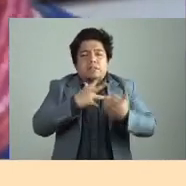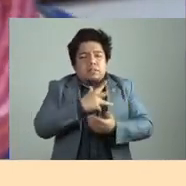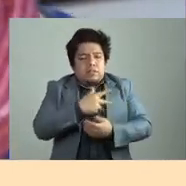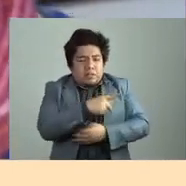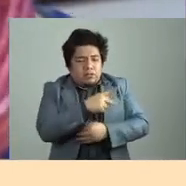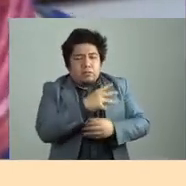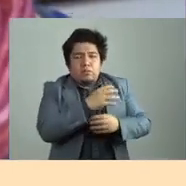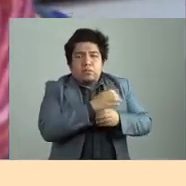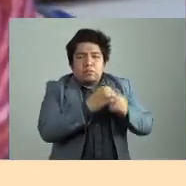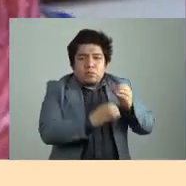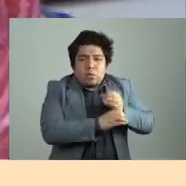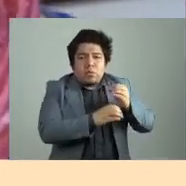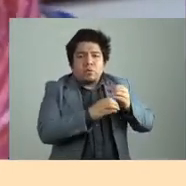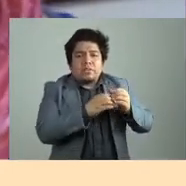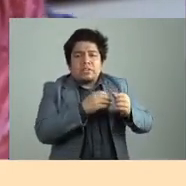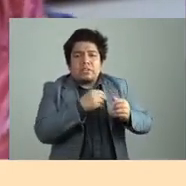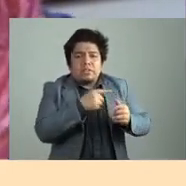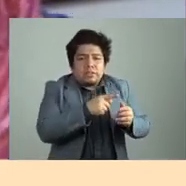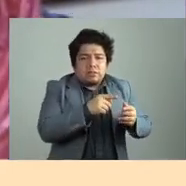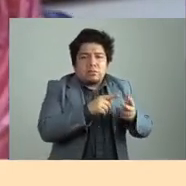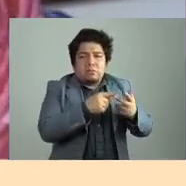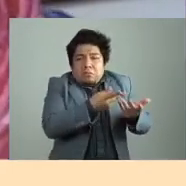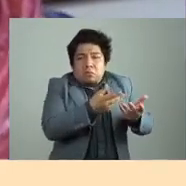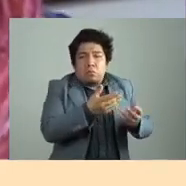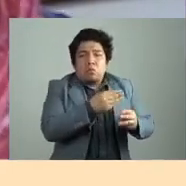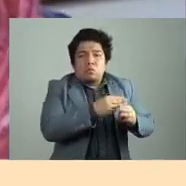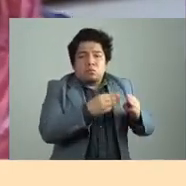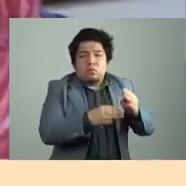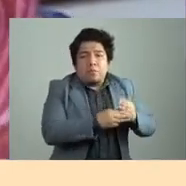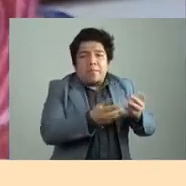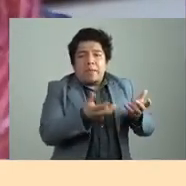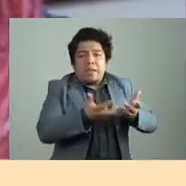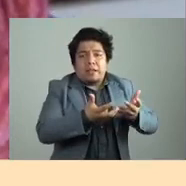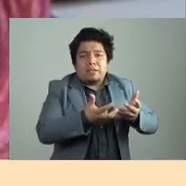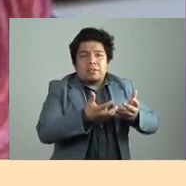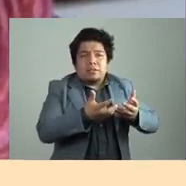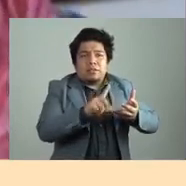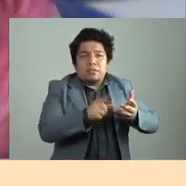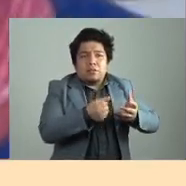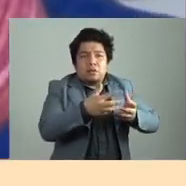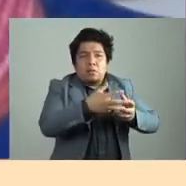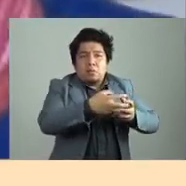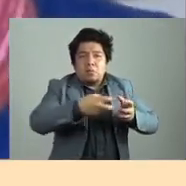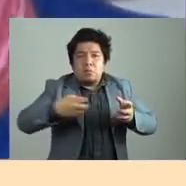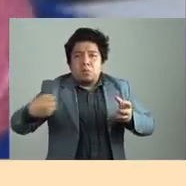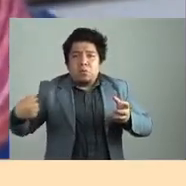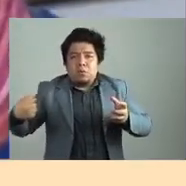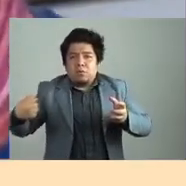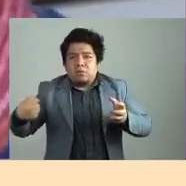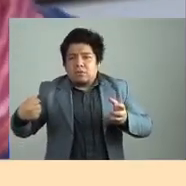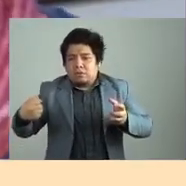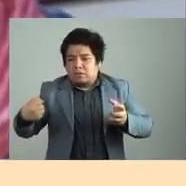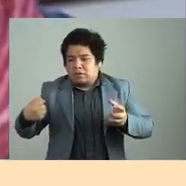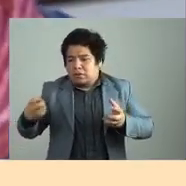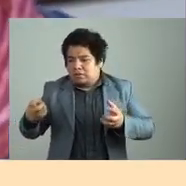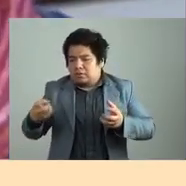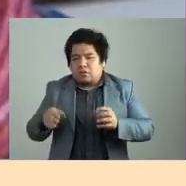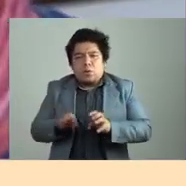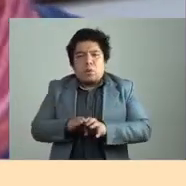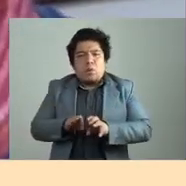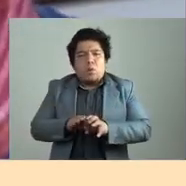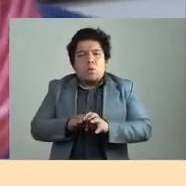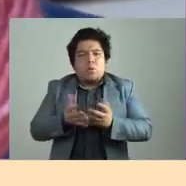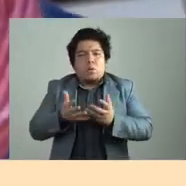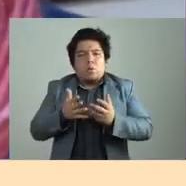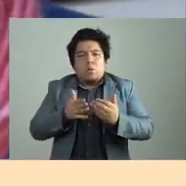existencia de su medida de producción y medida de subsistencia no es un proceso que se ha